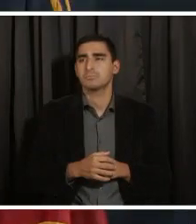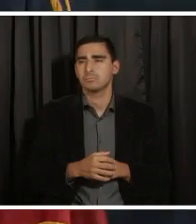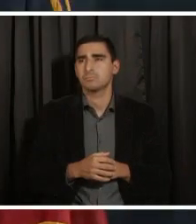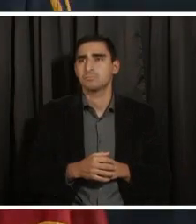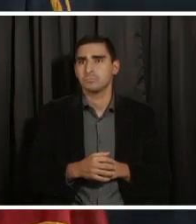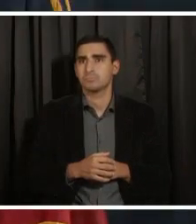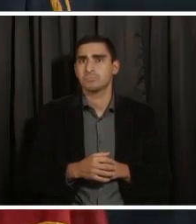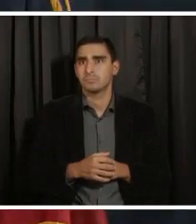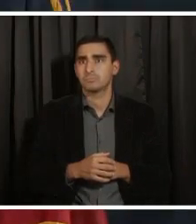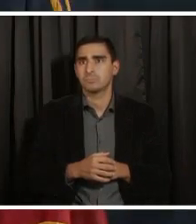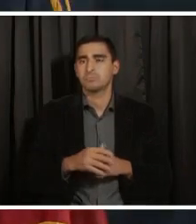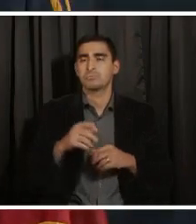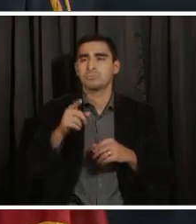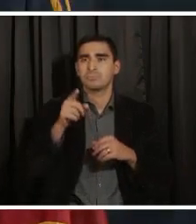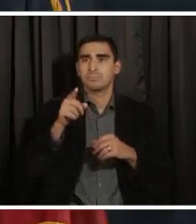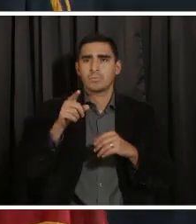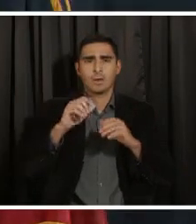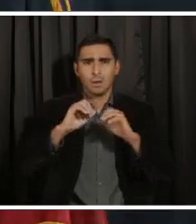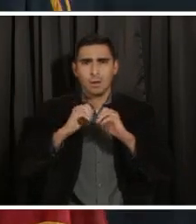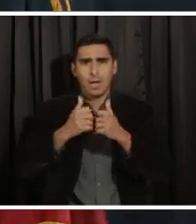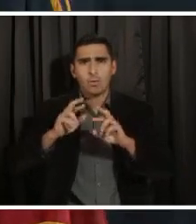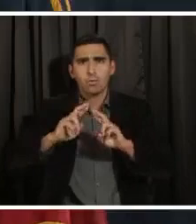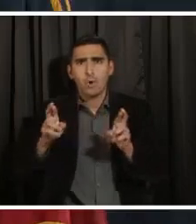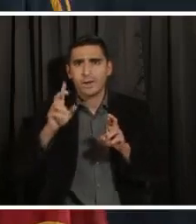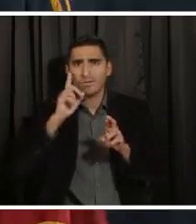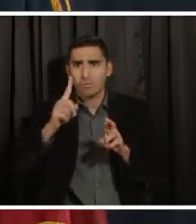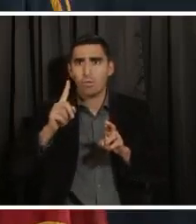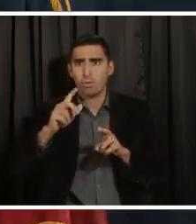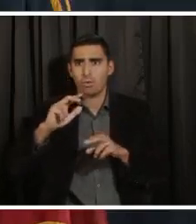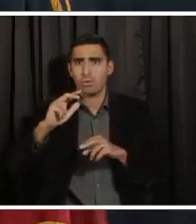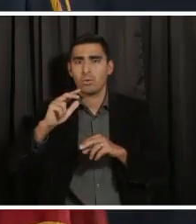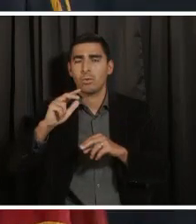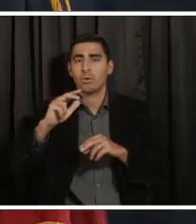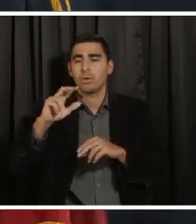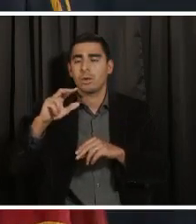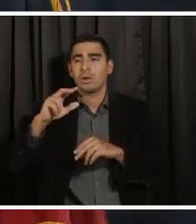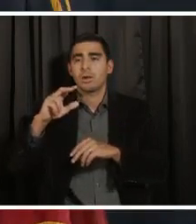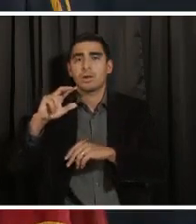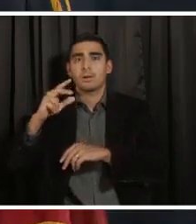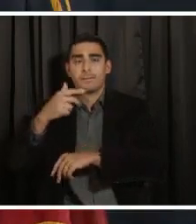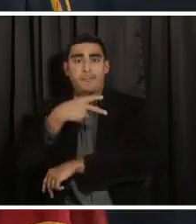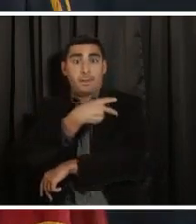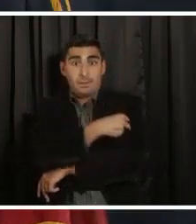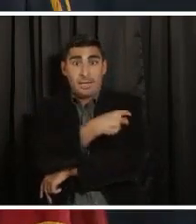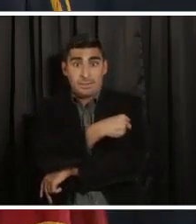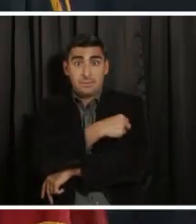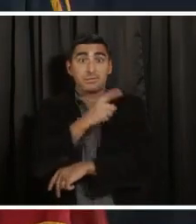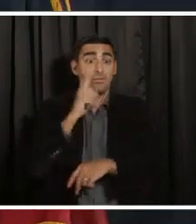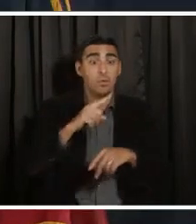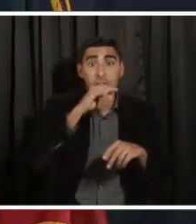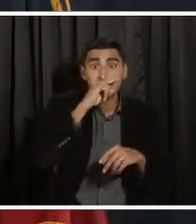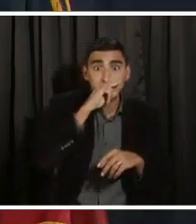piensa suministrar la dosis de la vacuna de COVID-19 en los niños? En la empresa de noviembre,